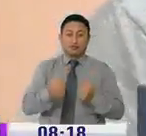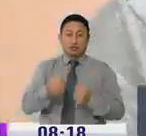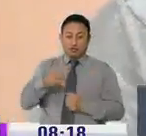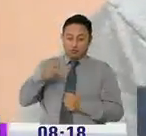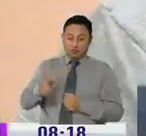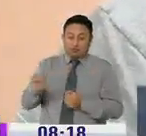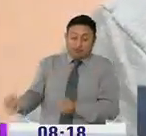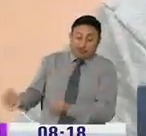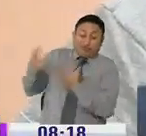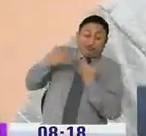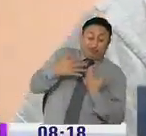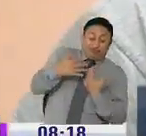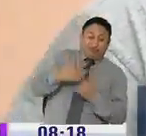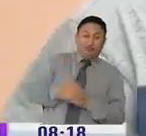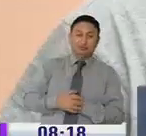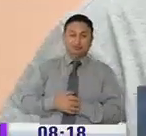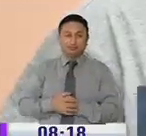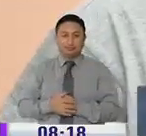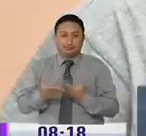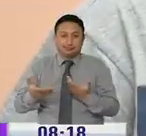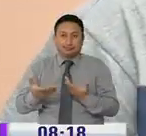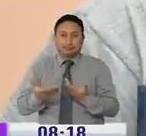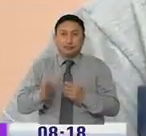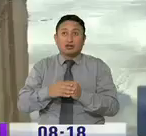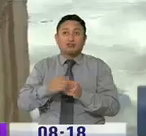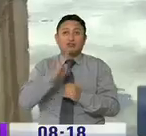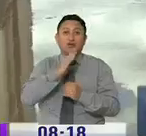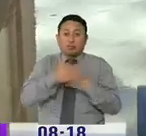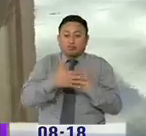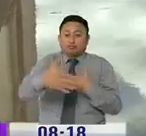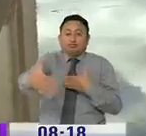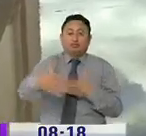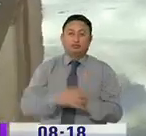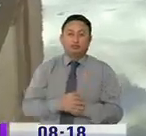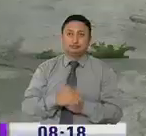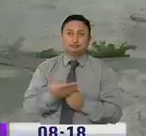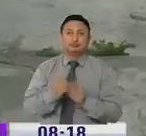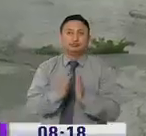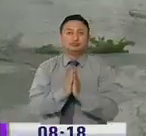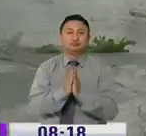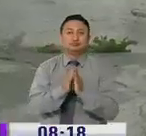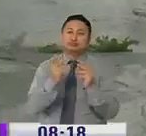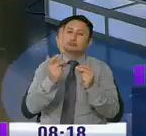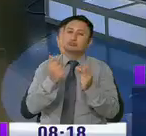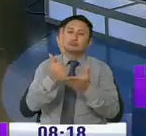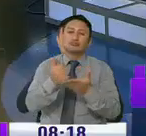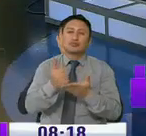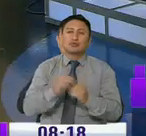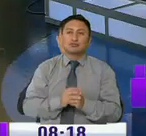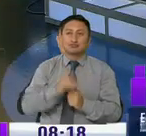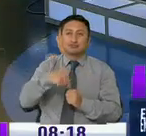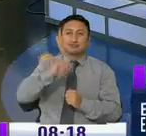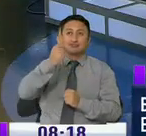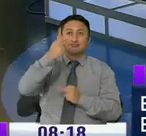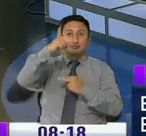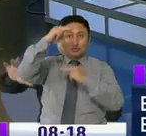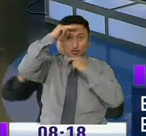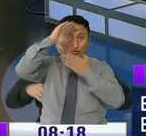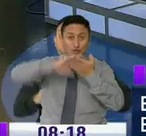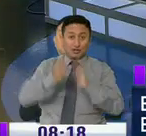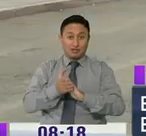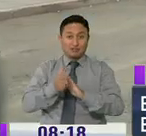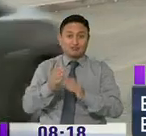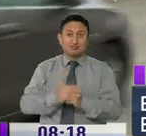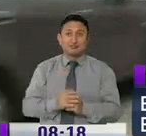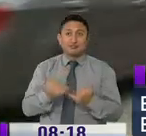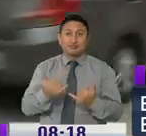nos mojan, como ustedes pueden ver, ya se ha extendido hasta más allá del agua. Por lo cual solicitaron la reparación a través del primer noticiero de la comunidad.